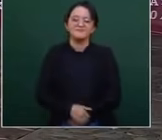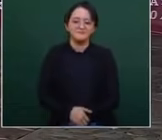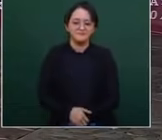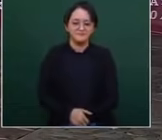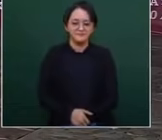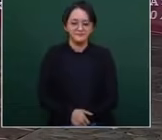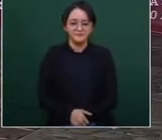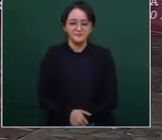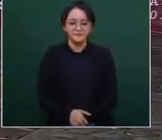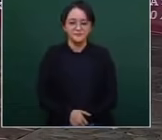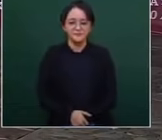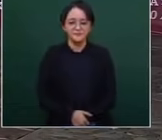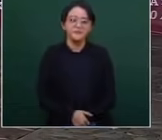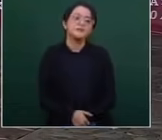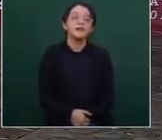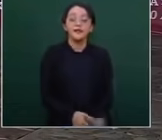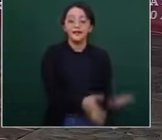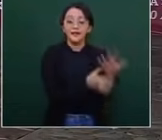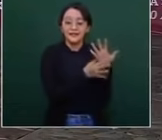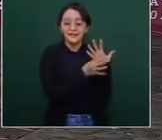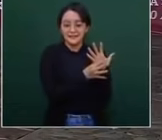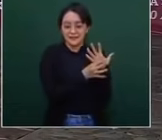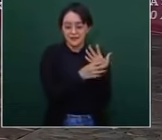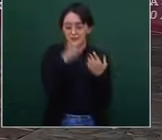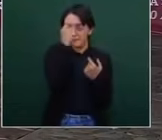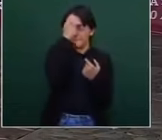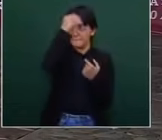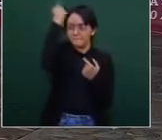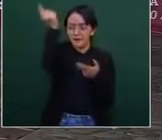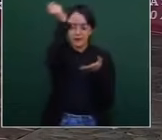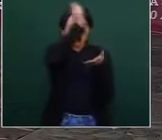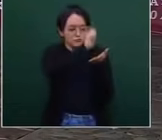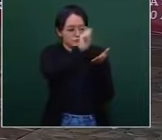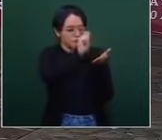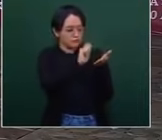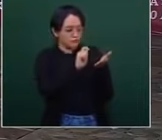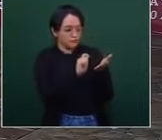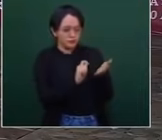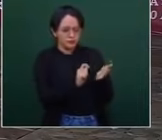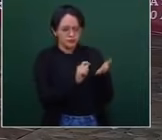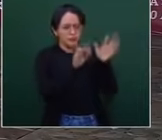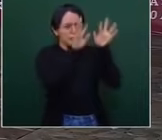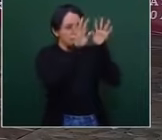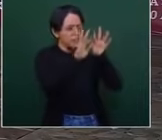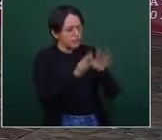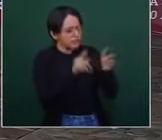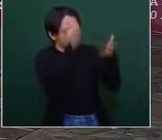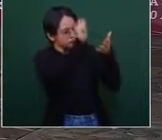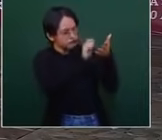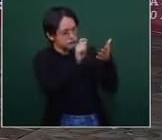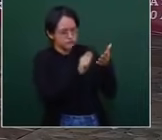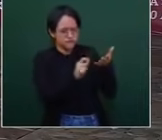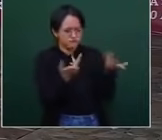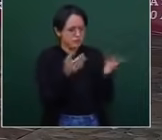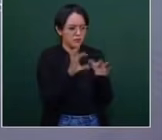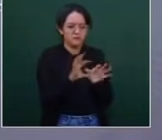Dicen los literatos que no hay texto sin